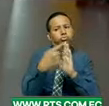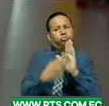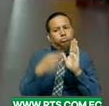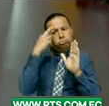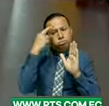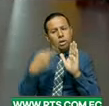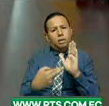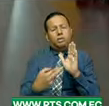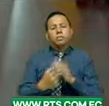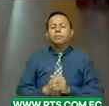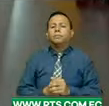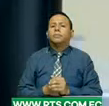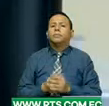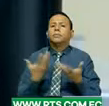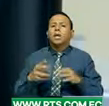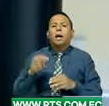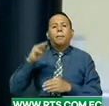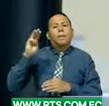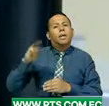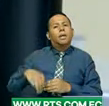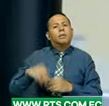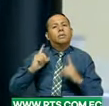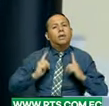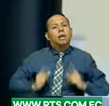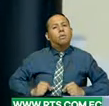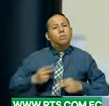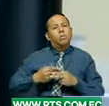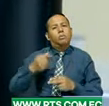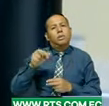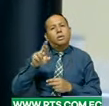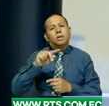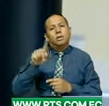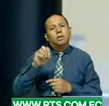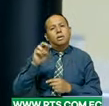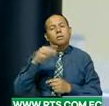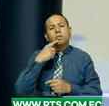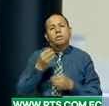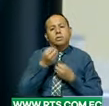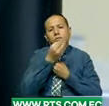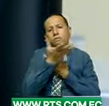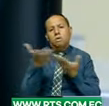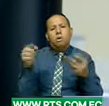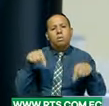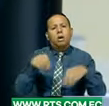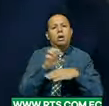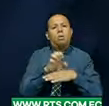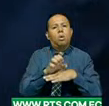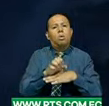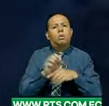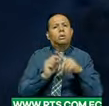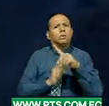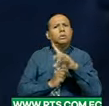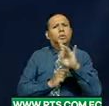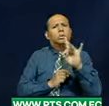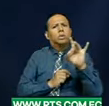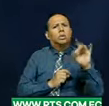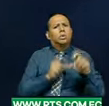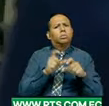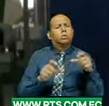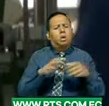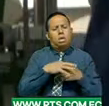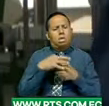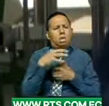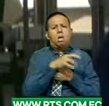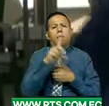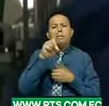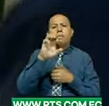En rueda de prensa, la ministra de Salud, Ximena Garzón, informó que en el país son 188 los casos de la variante Delta del